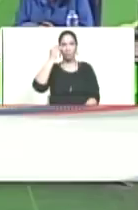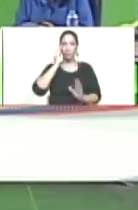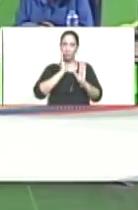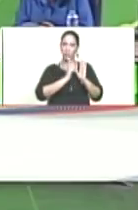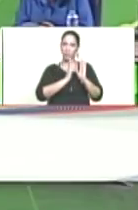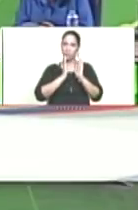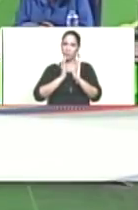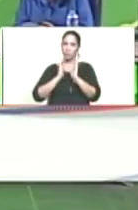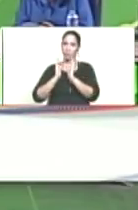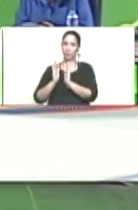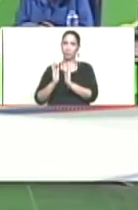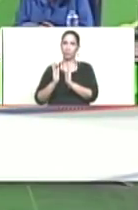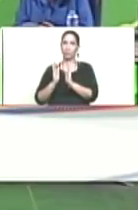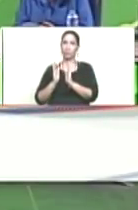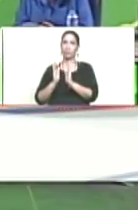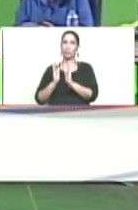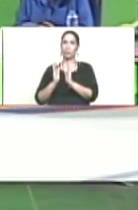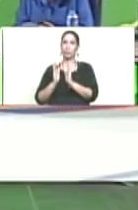organizar,